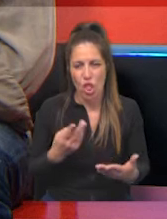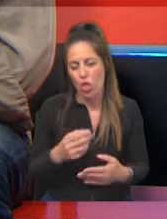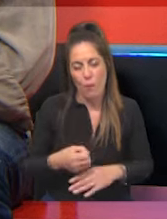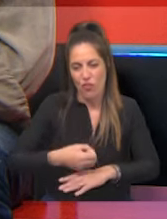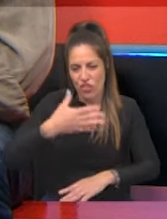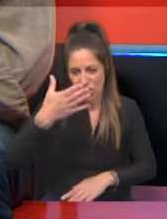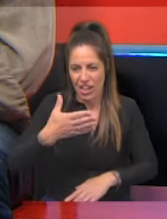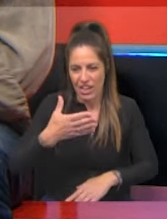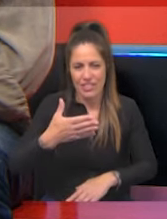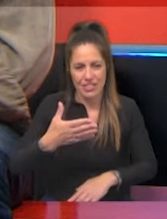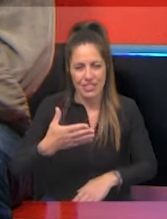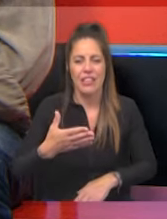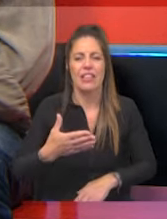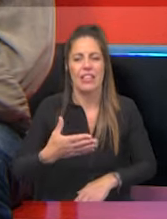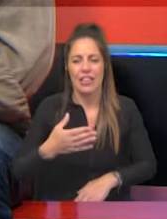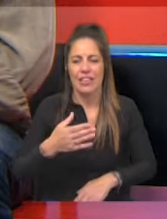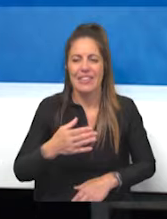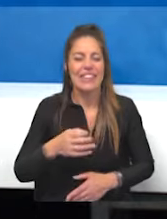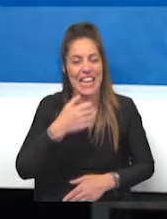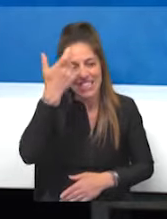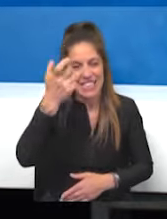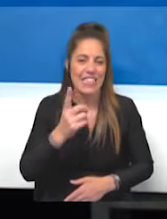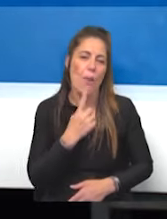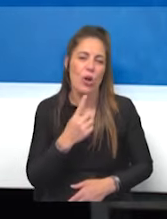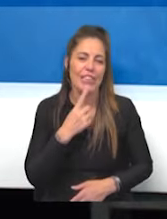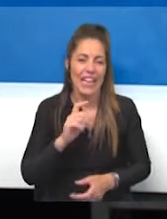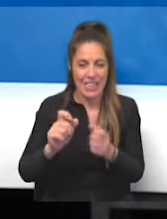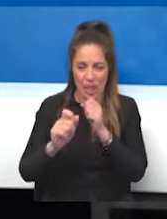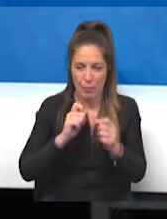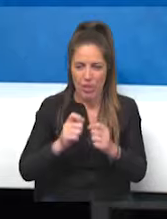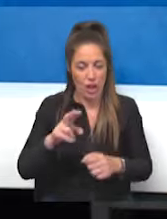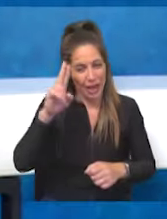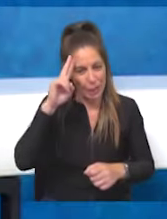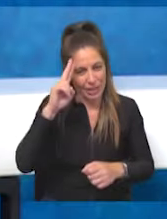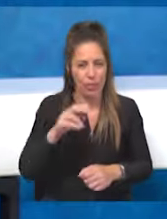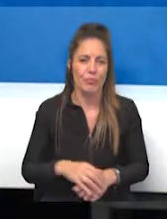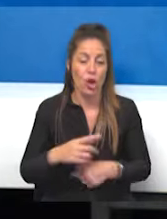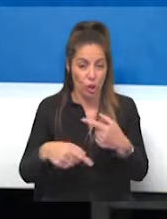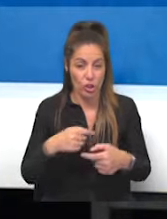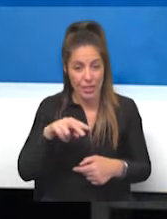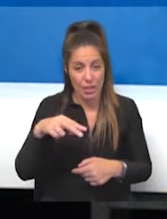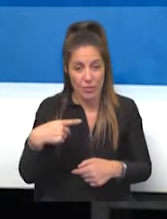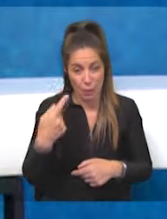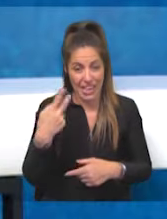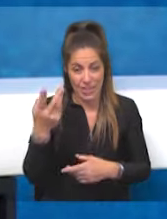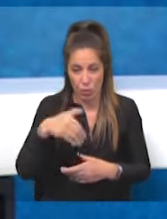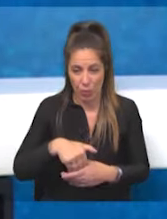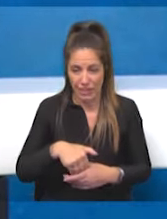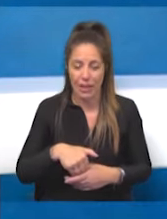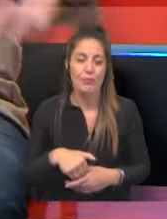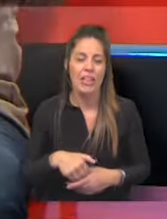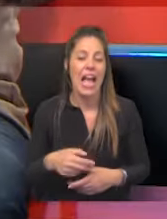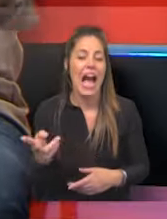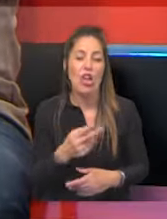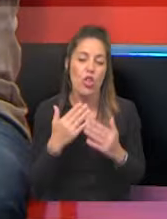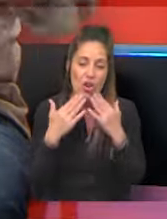profesionales de de la ciencia política y del periodismo que respeto enormemente la seguimos después del balotaje te parece con mucho gusto Daniel